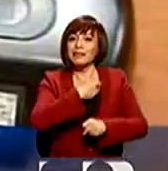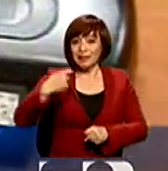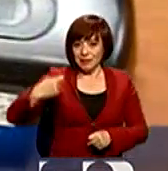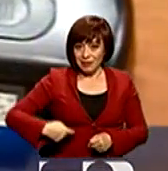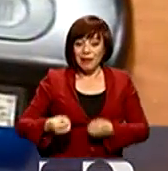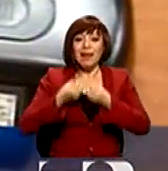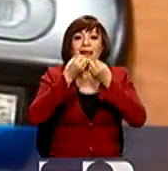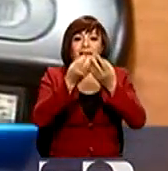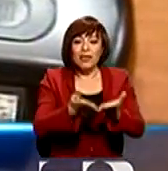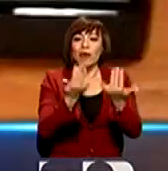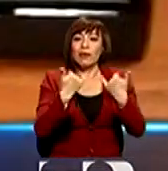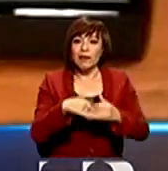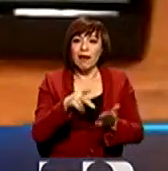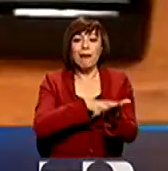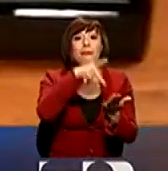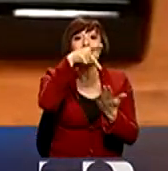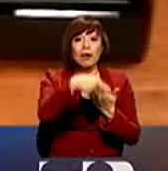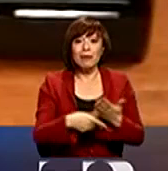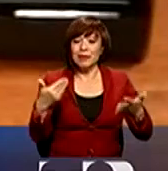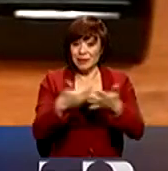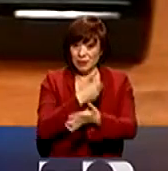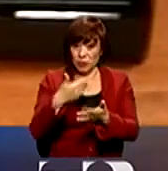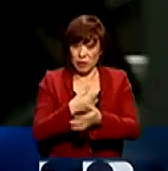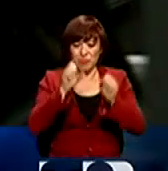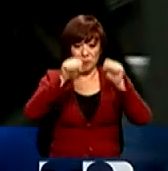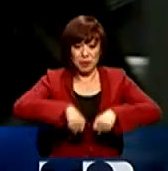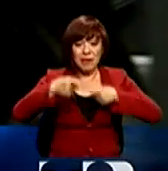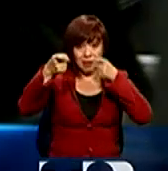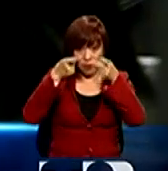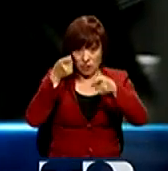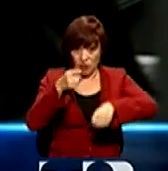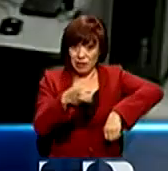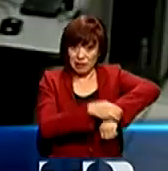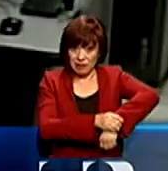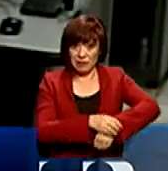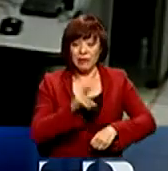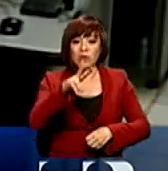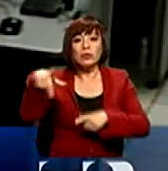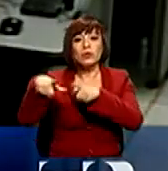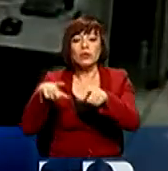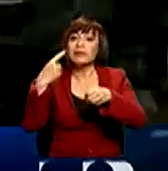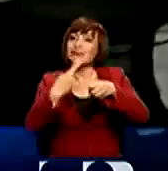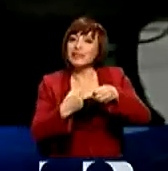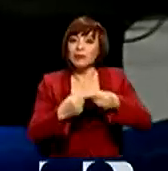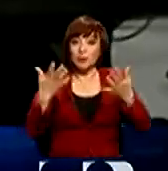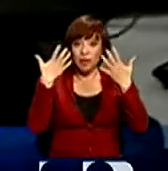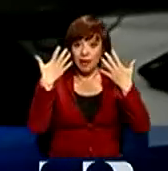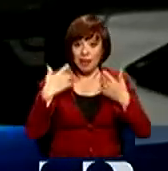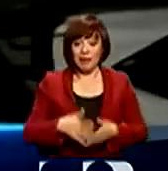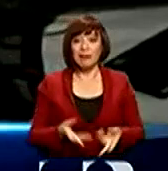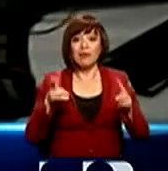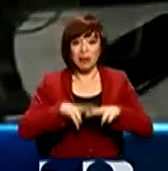y hardware y ha construido 16 centros de mando y control, entre ellos 2 centros nacionales en Quito y Guayaquil, además de 8